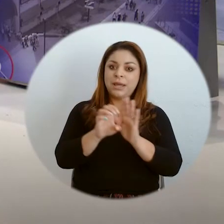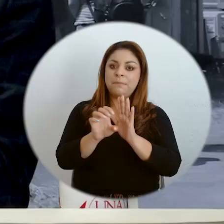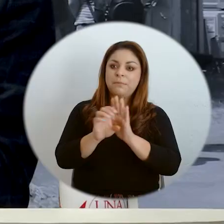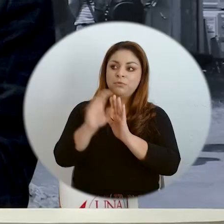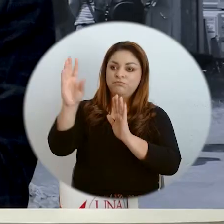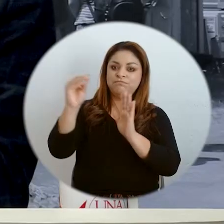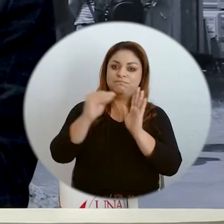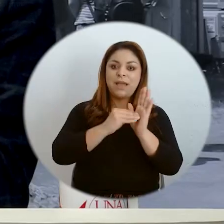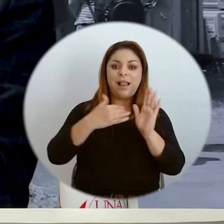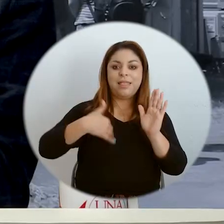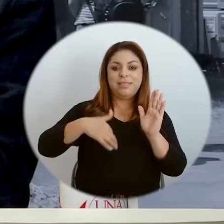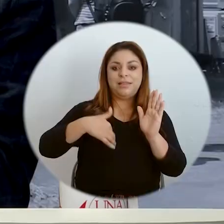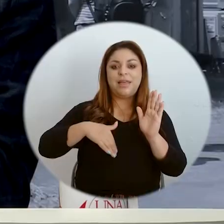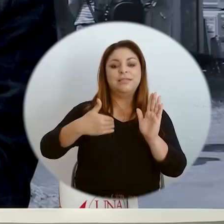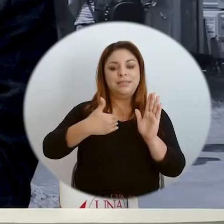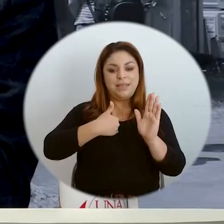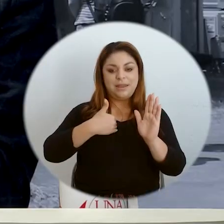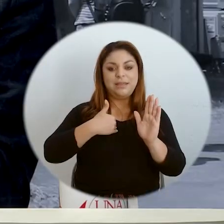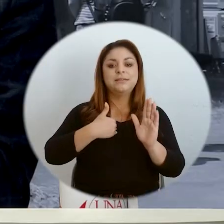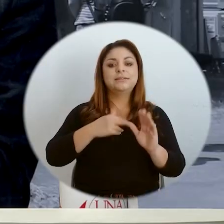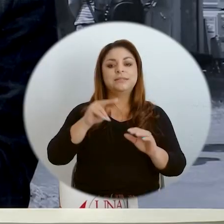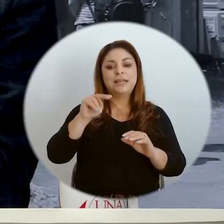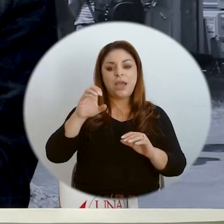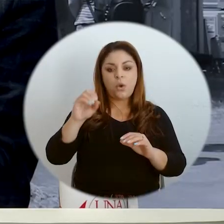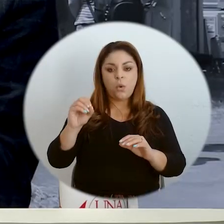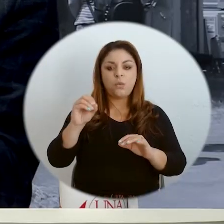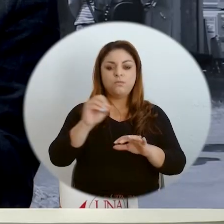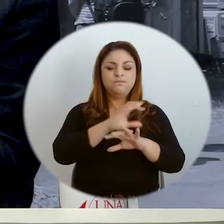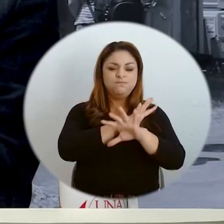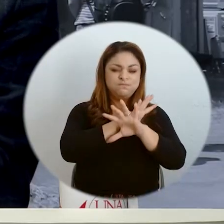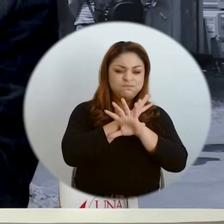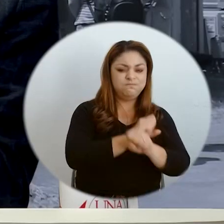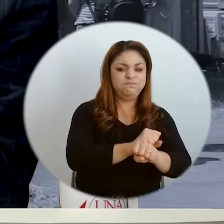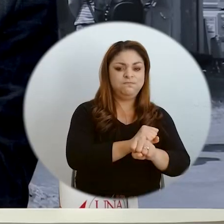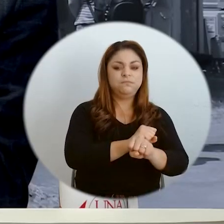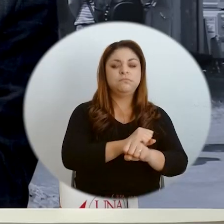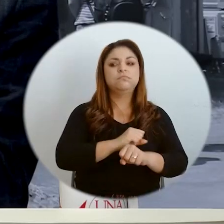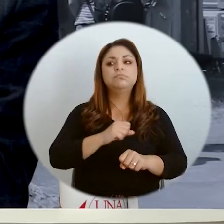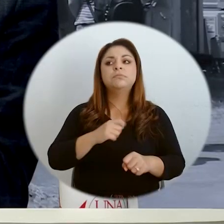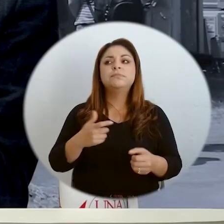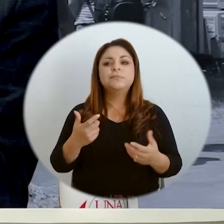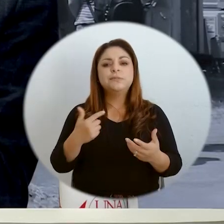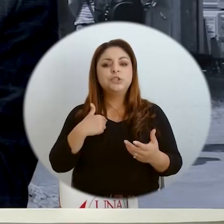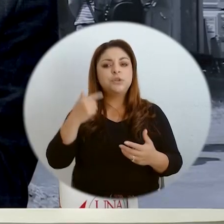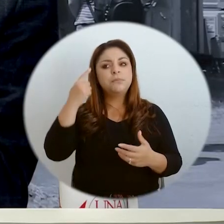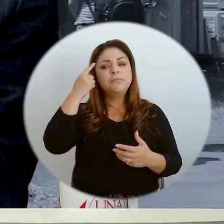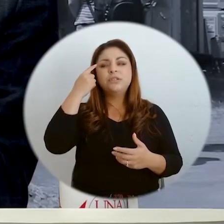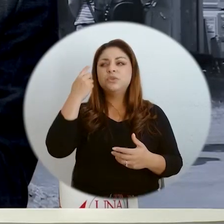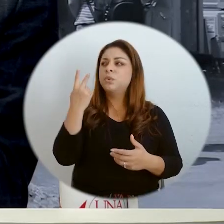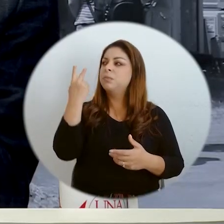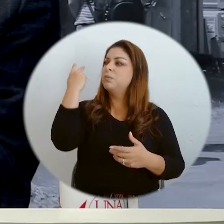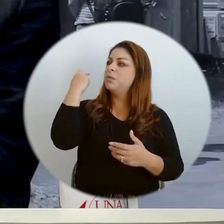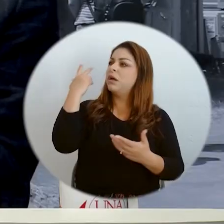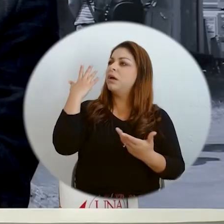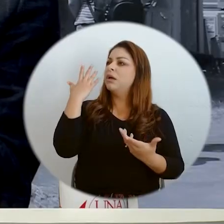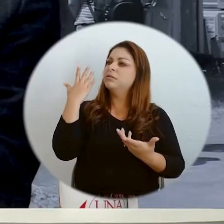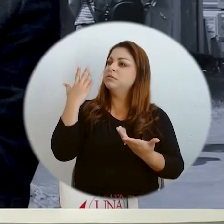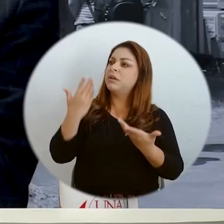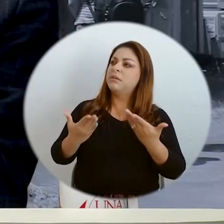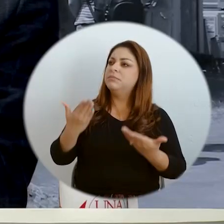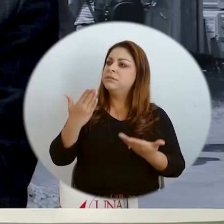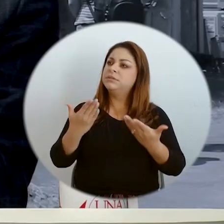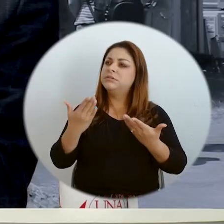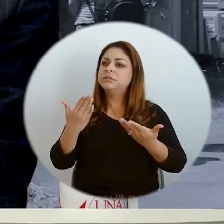que planteaba Argentina, quizás cuando uno piensa en conservadurismo le remita a ciertas imágenes o